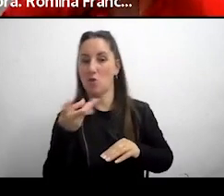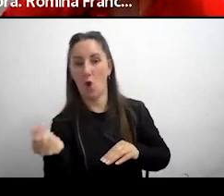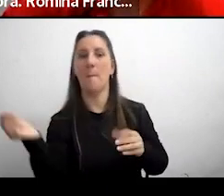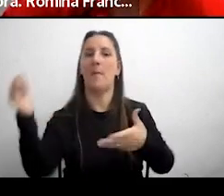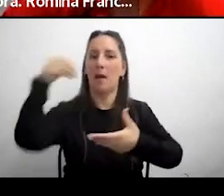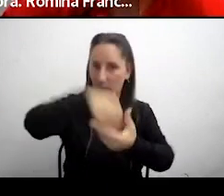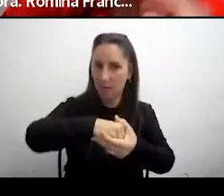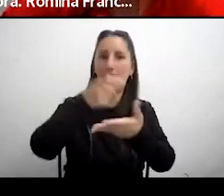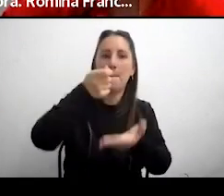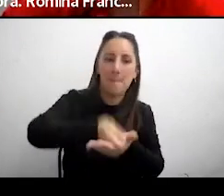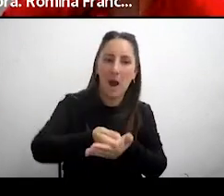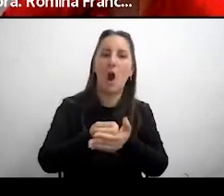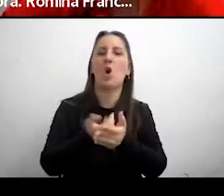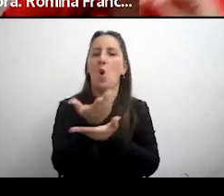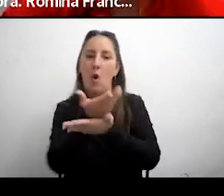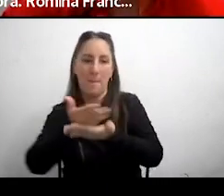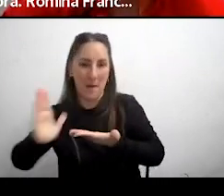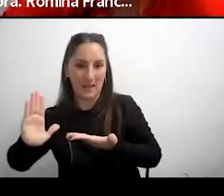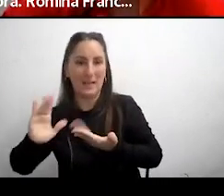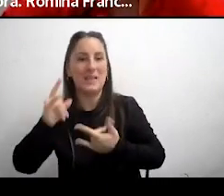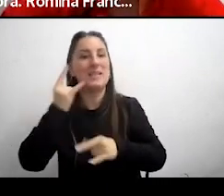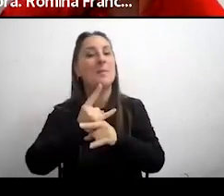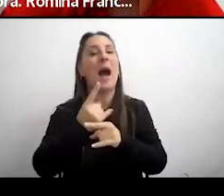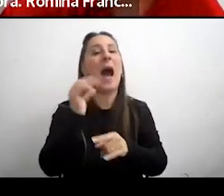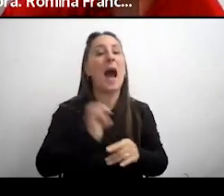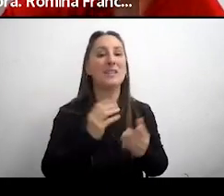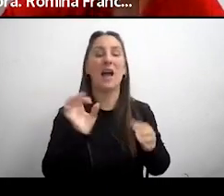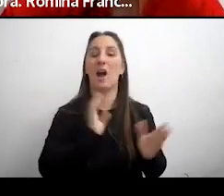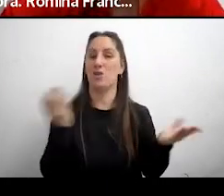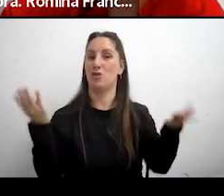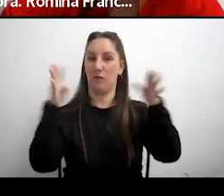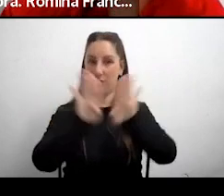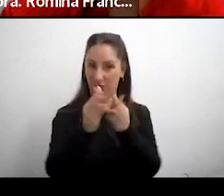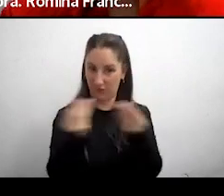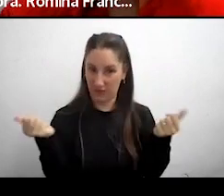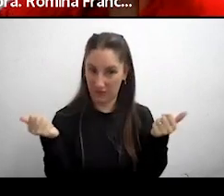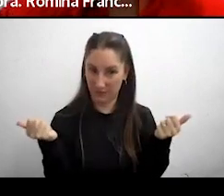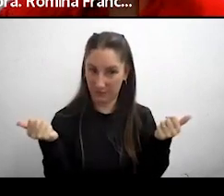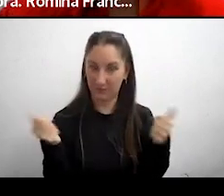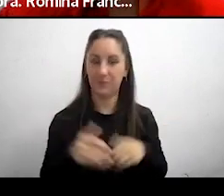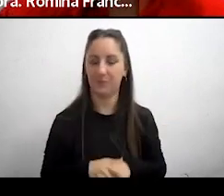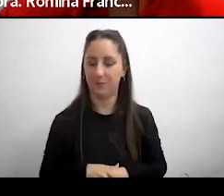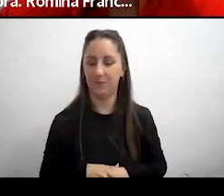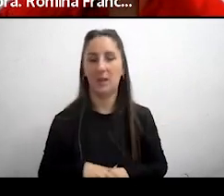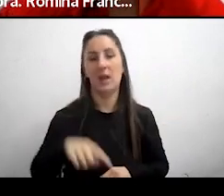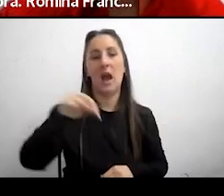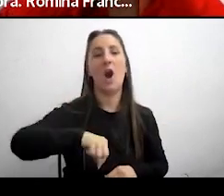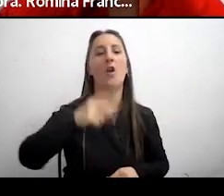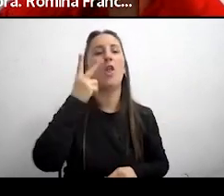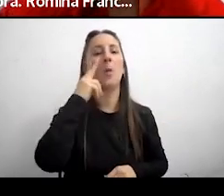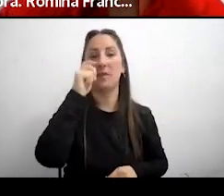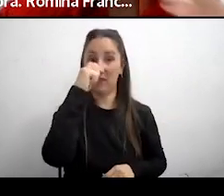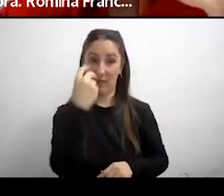pago, aporte, enajenación, siempre hasta el cierre del ejercicio. O sea, estamos parados ahora en